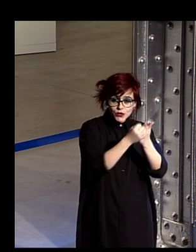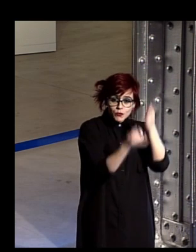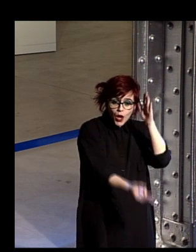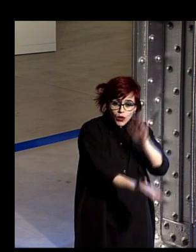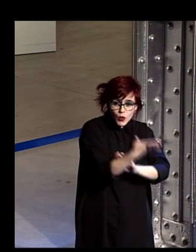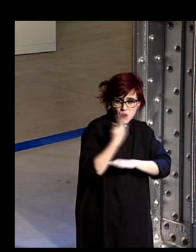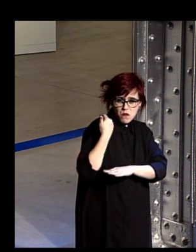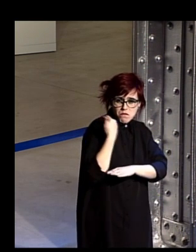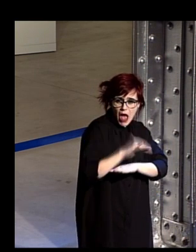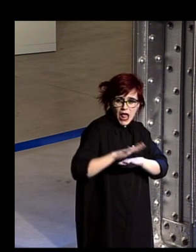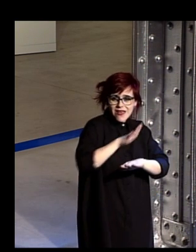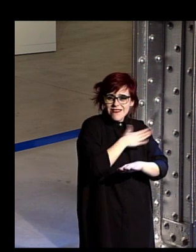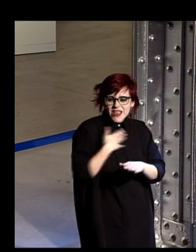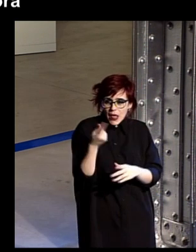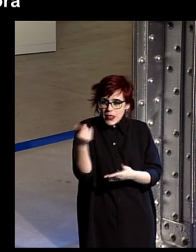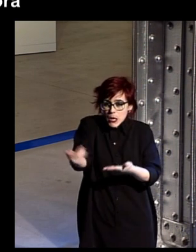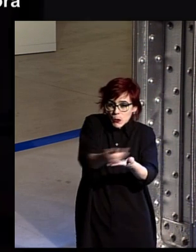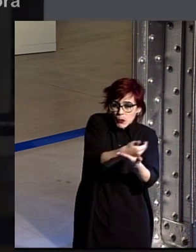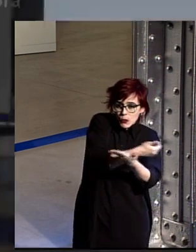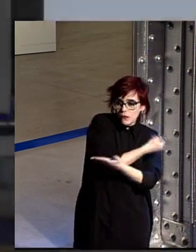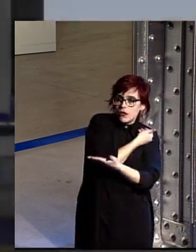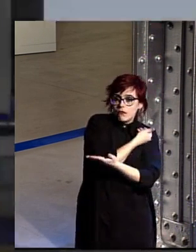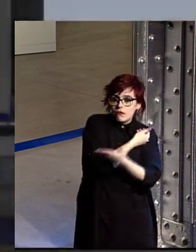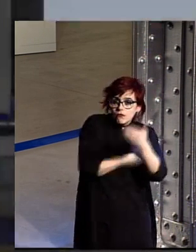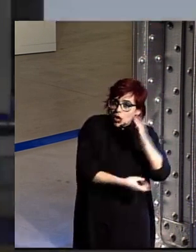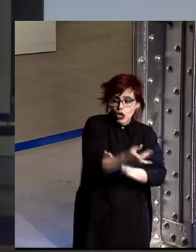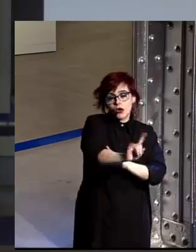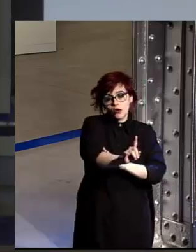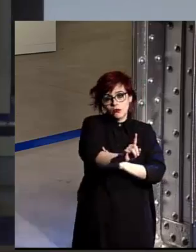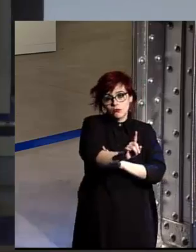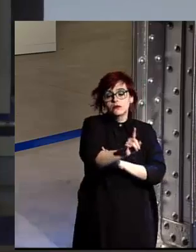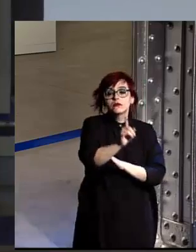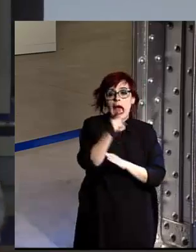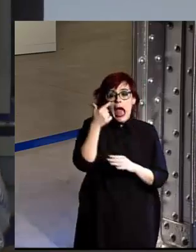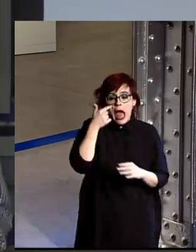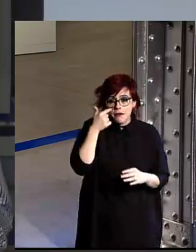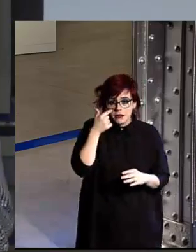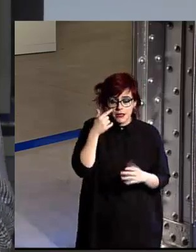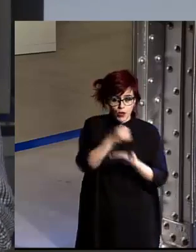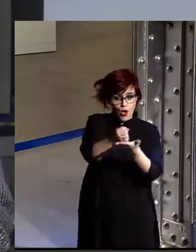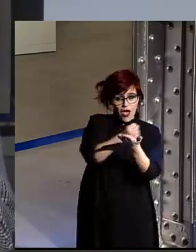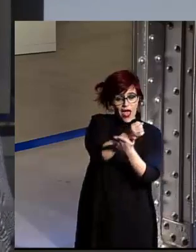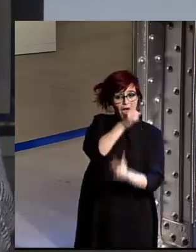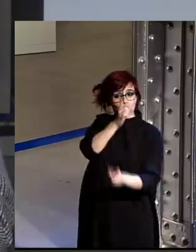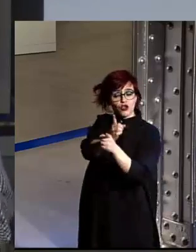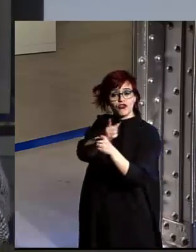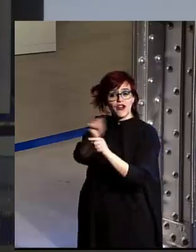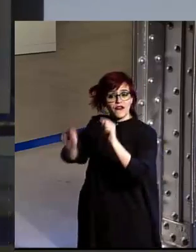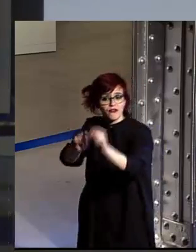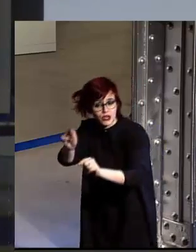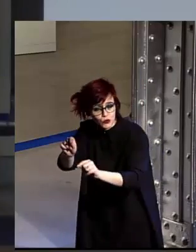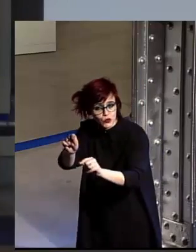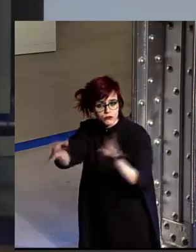farmacológica malísima que quiere ganar dinero. Hasta ahora no. Sí, señores, los fármacos antivirales funcionan contra aquellos virus contra los cuales